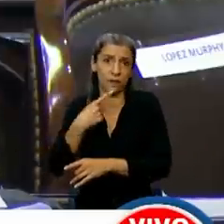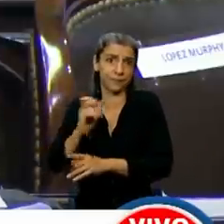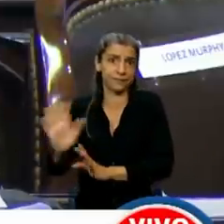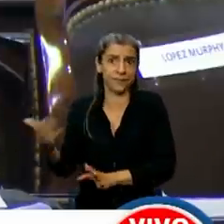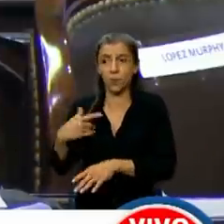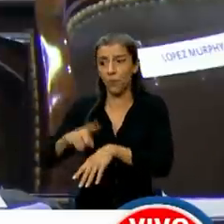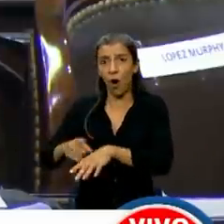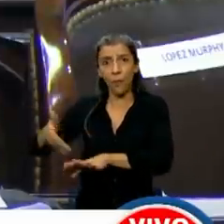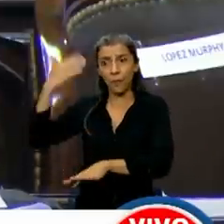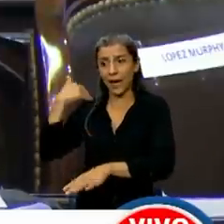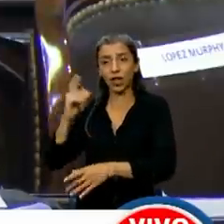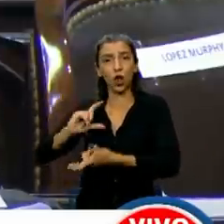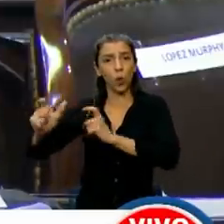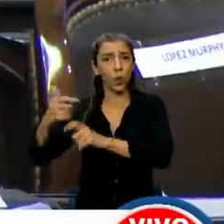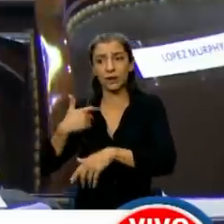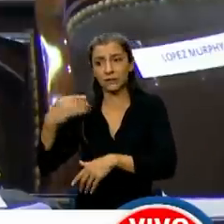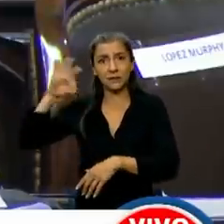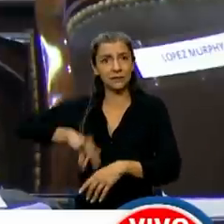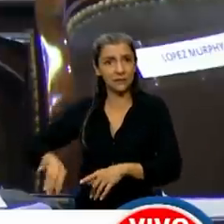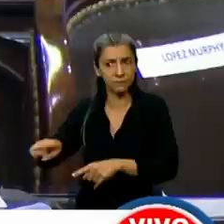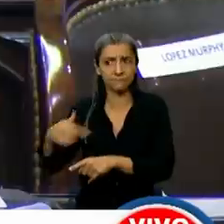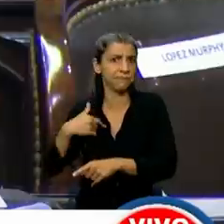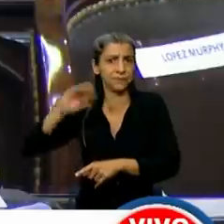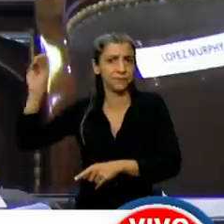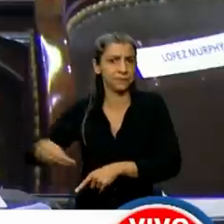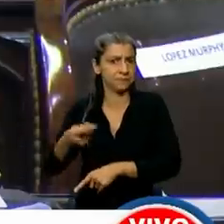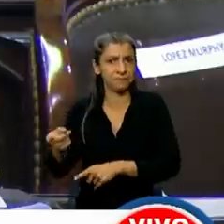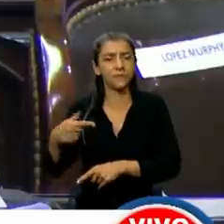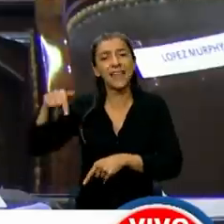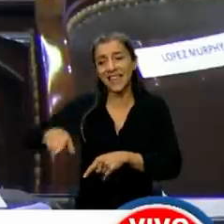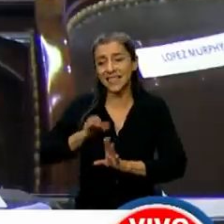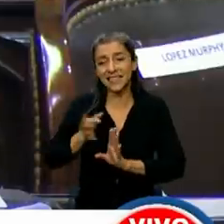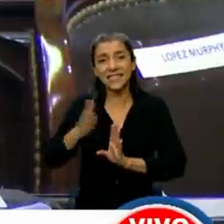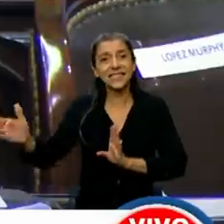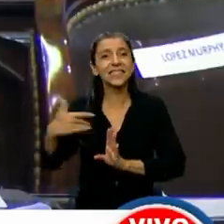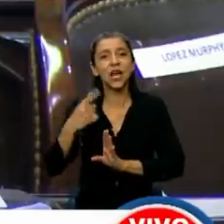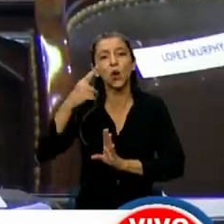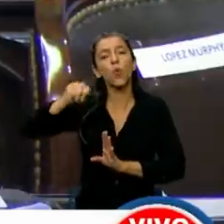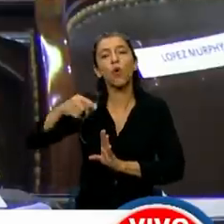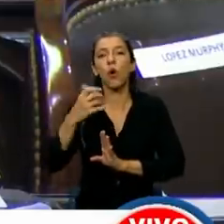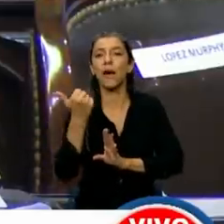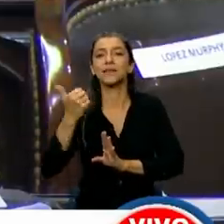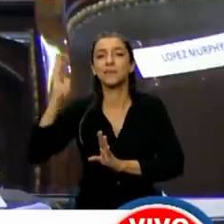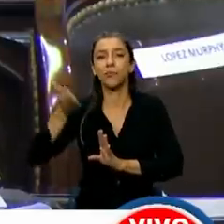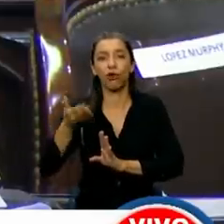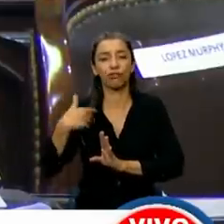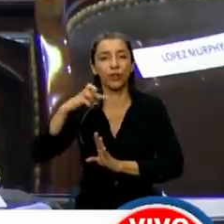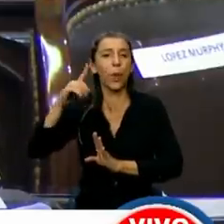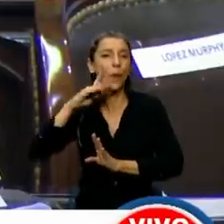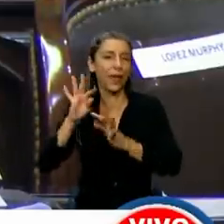perdieron solamente en este año 1.6 por ciento del producto bruto de sus